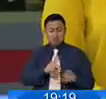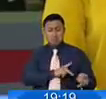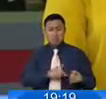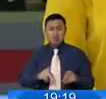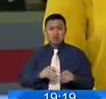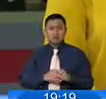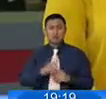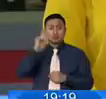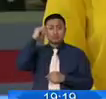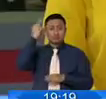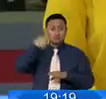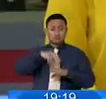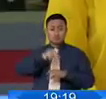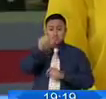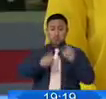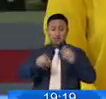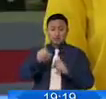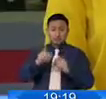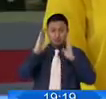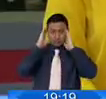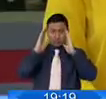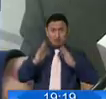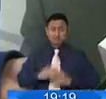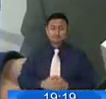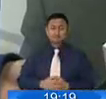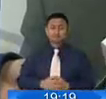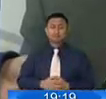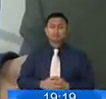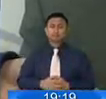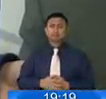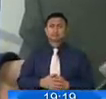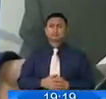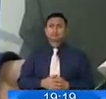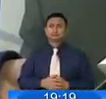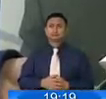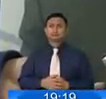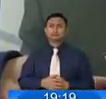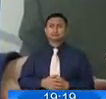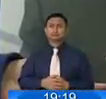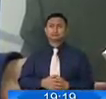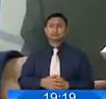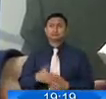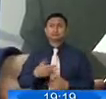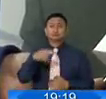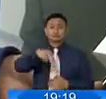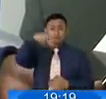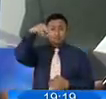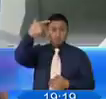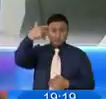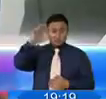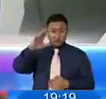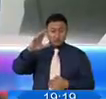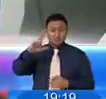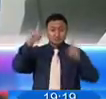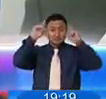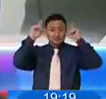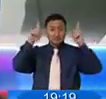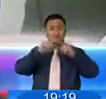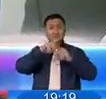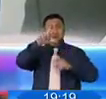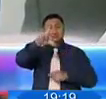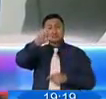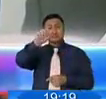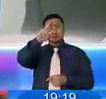para atender a los pobladores de la frontera norte. Estamos interviniendo en la frontera y estamos en San Lorenzo, en la zona